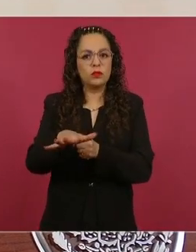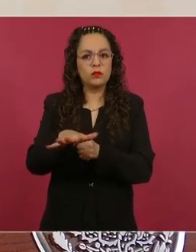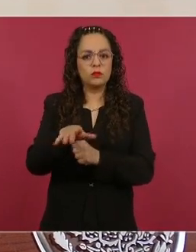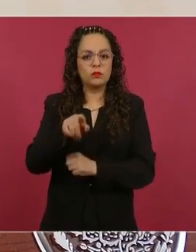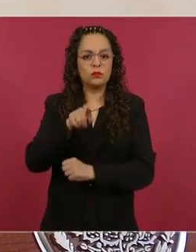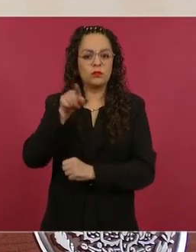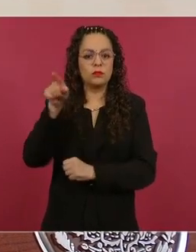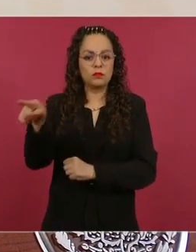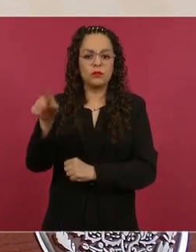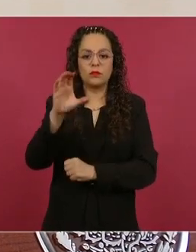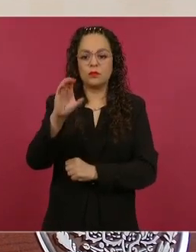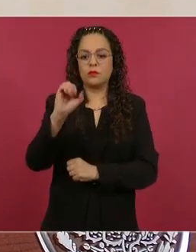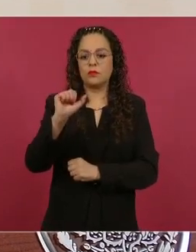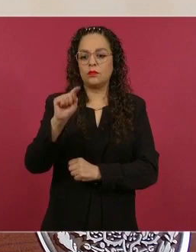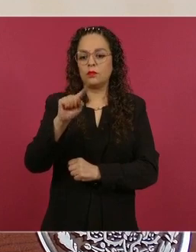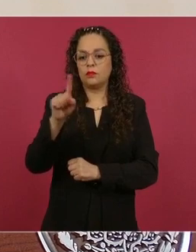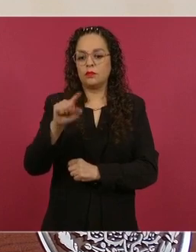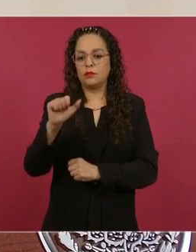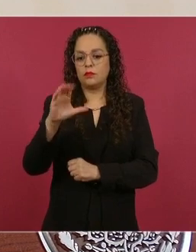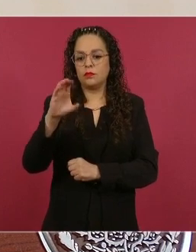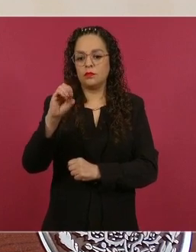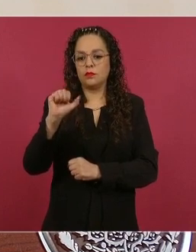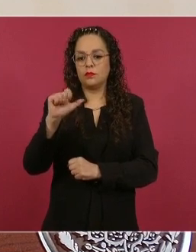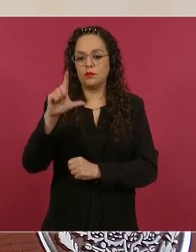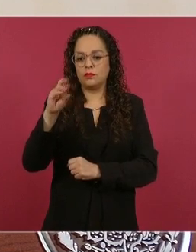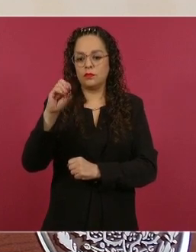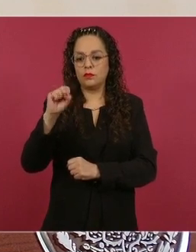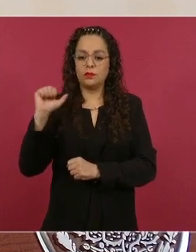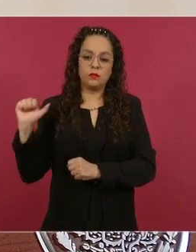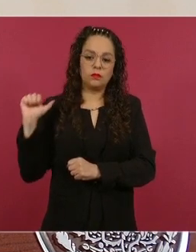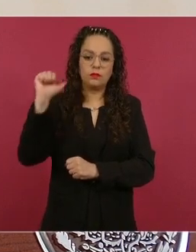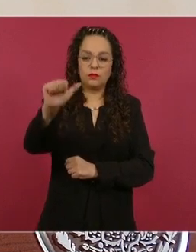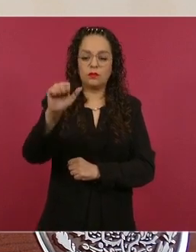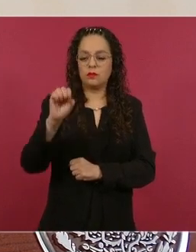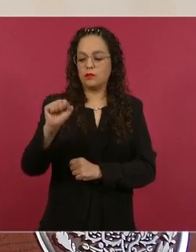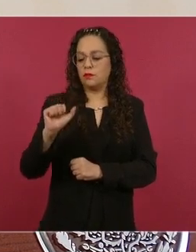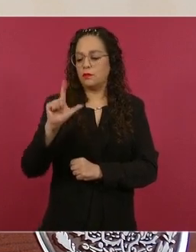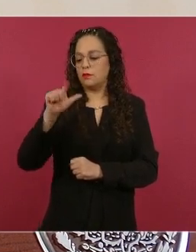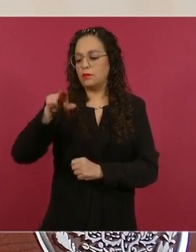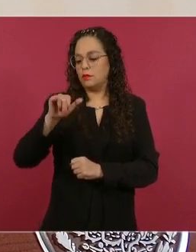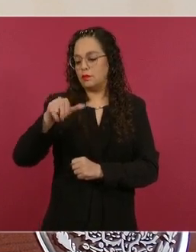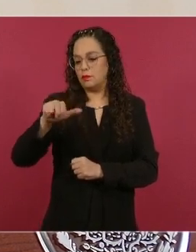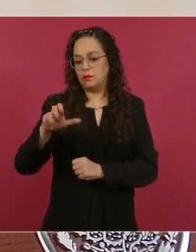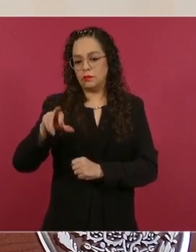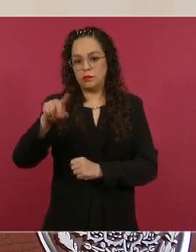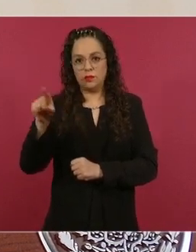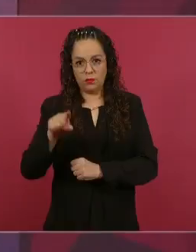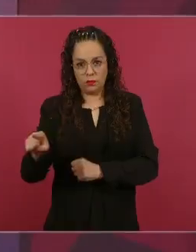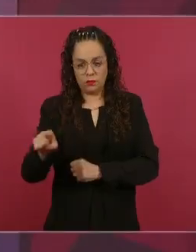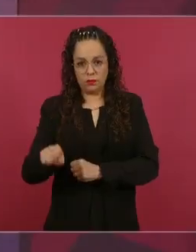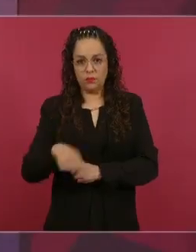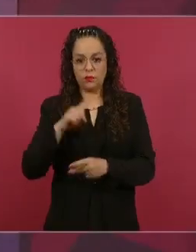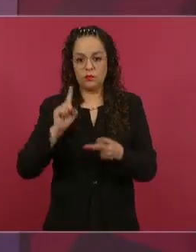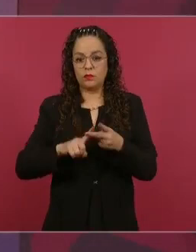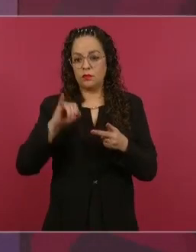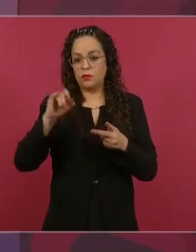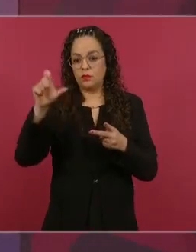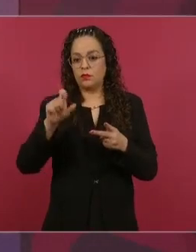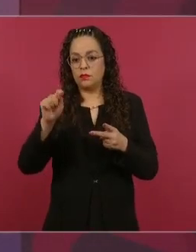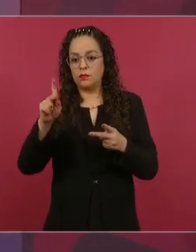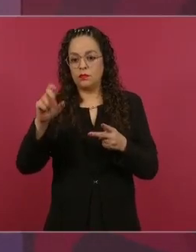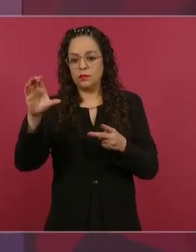de Coatzacoalcos a Salina Cruz y de Ixtepec hasta Ciudad